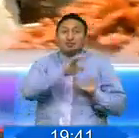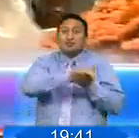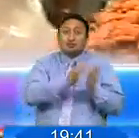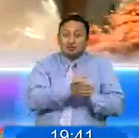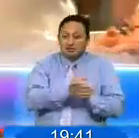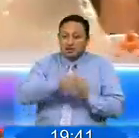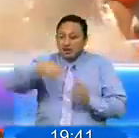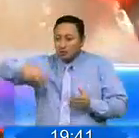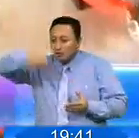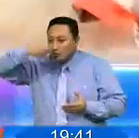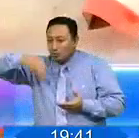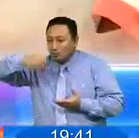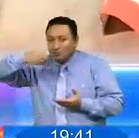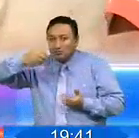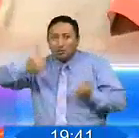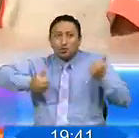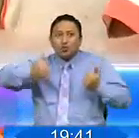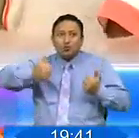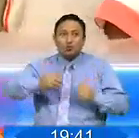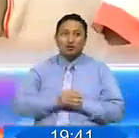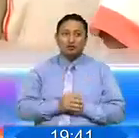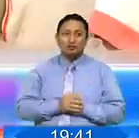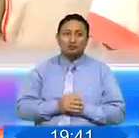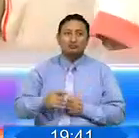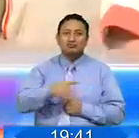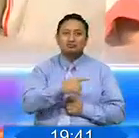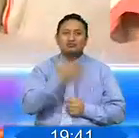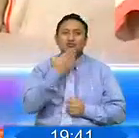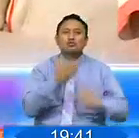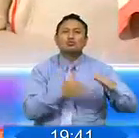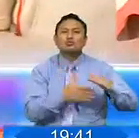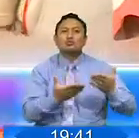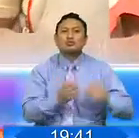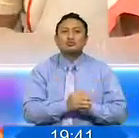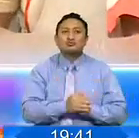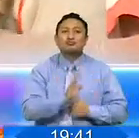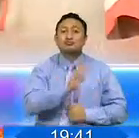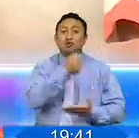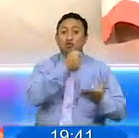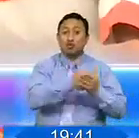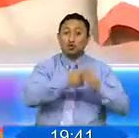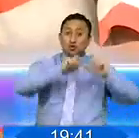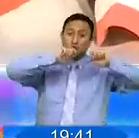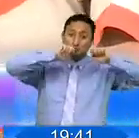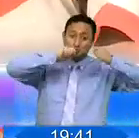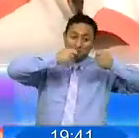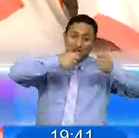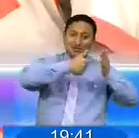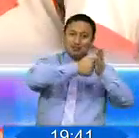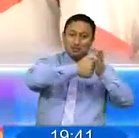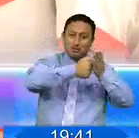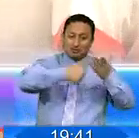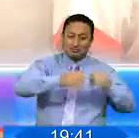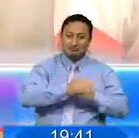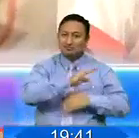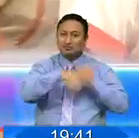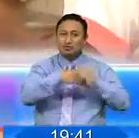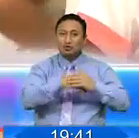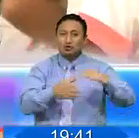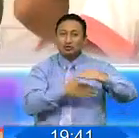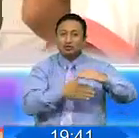mote. A ver, ¿y cómo se hace? Yo preparo, compro el maíz, pelo el mote, a leña, todo a